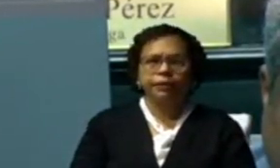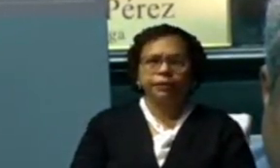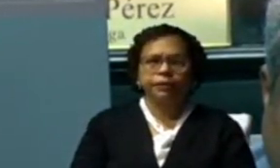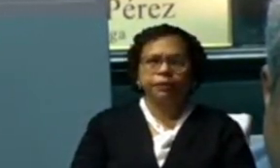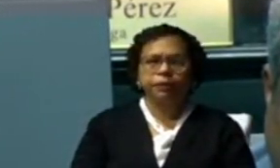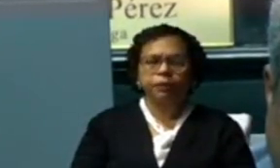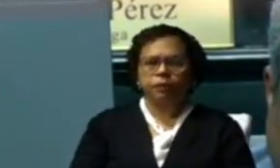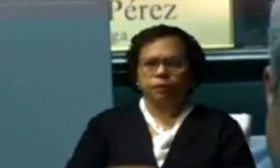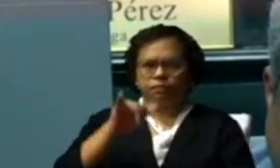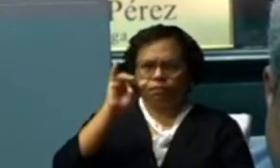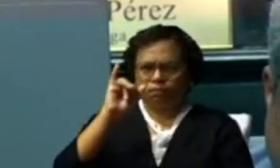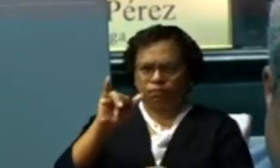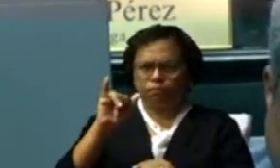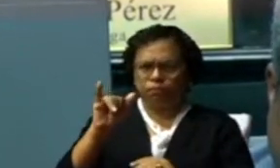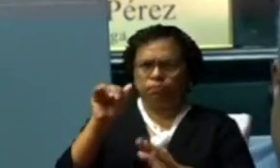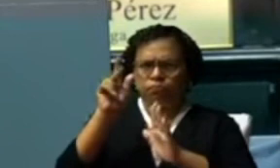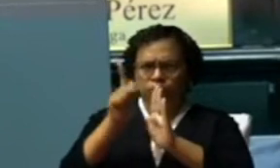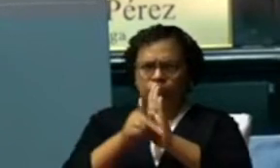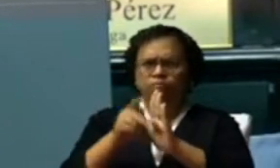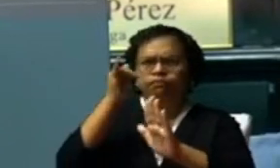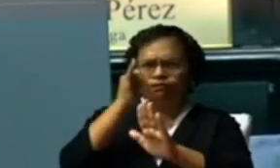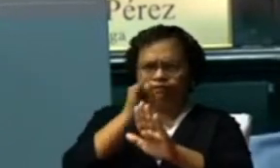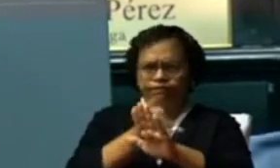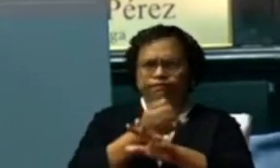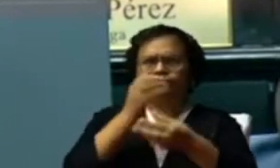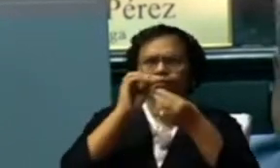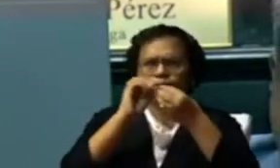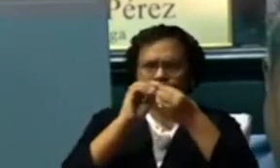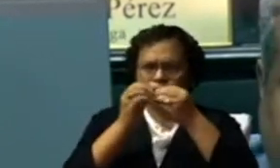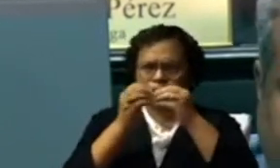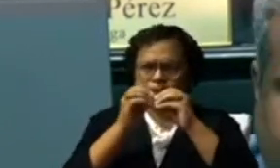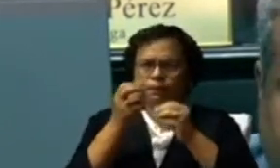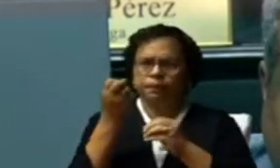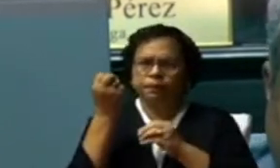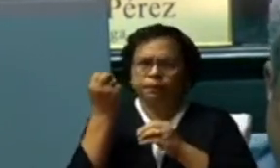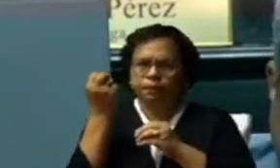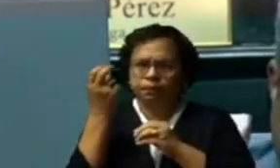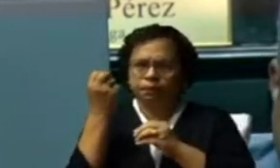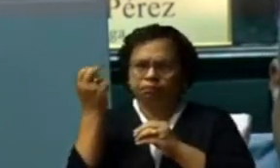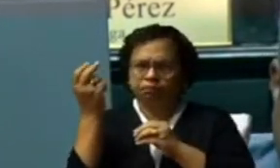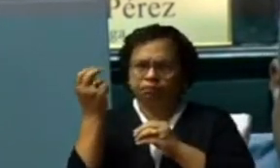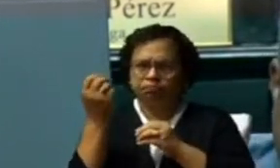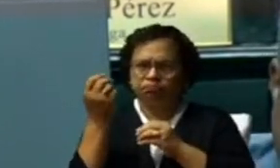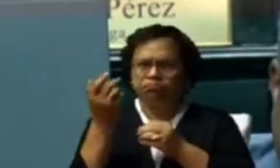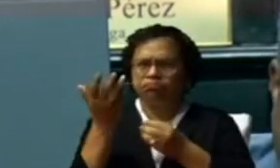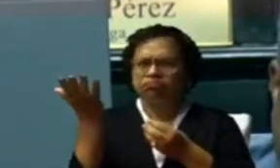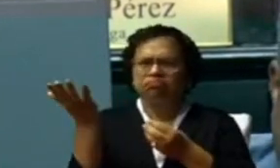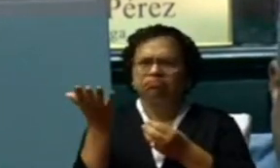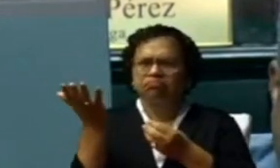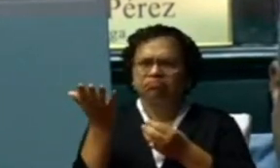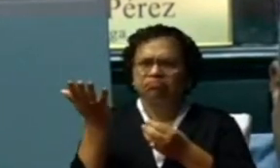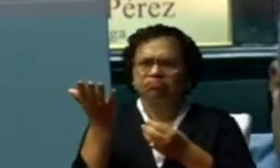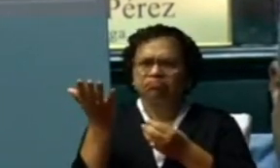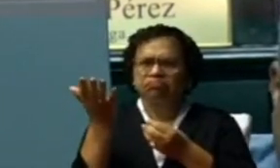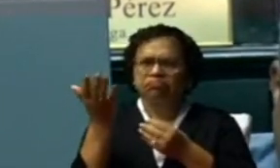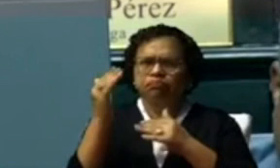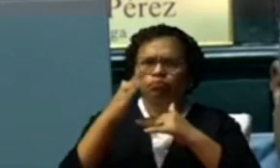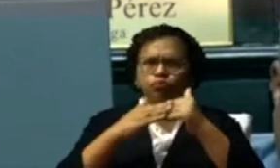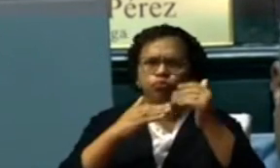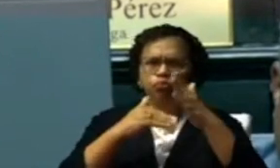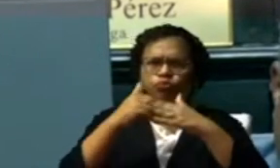asignado con el número 12, se refiere a la construcción de un mercado